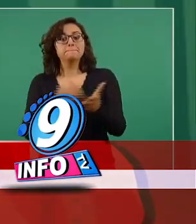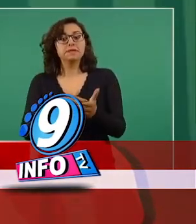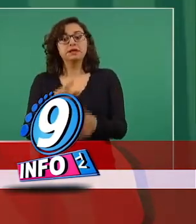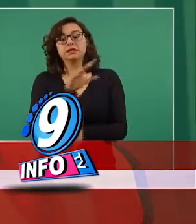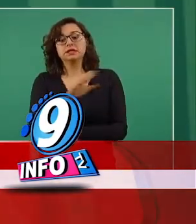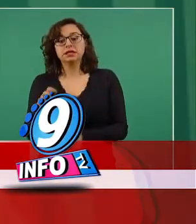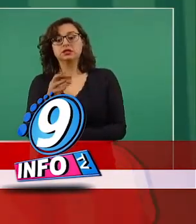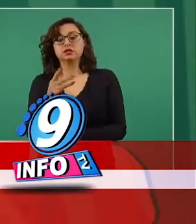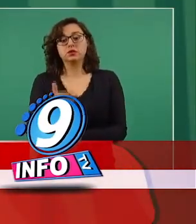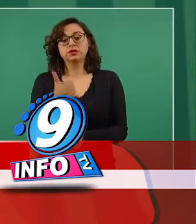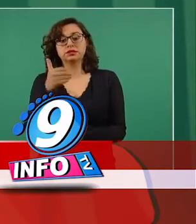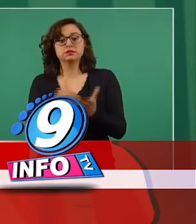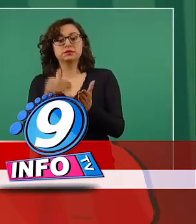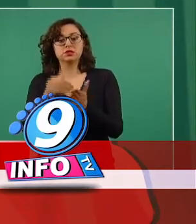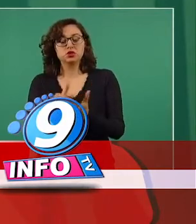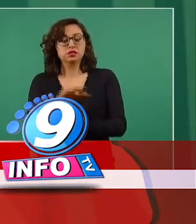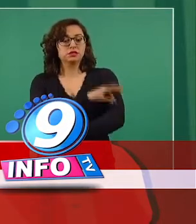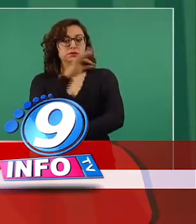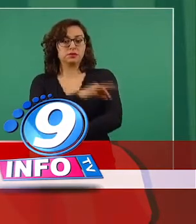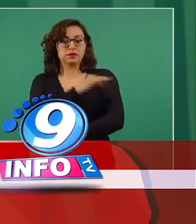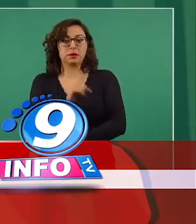1.556 millones de vacunas,